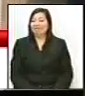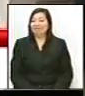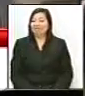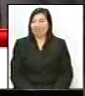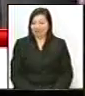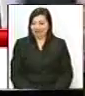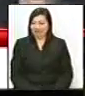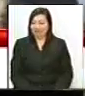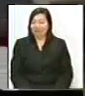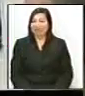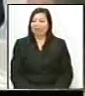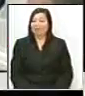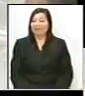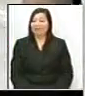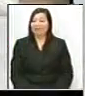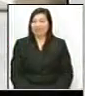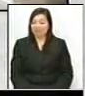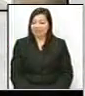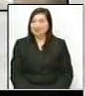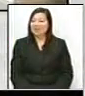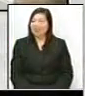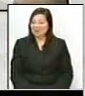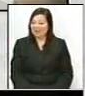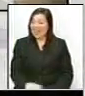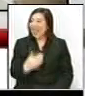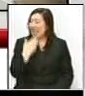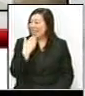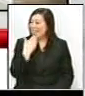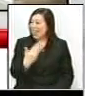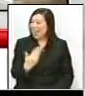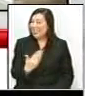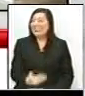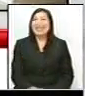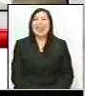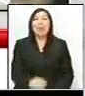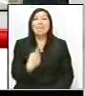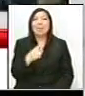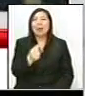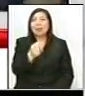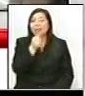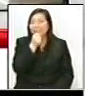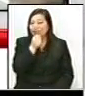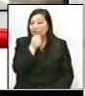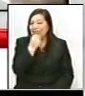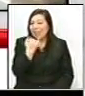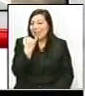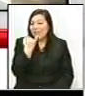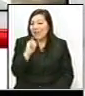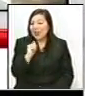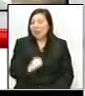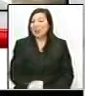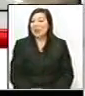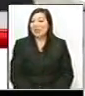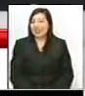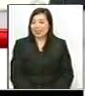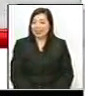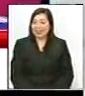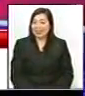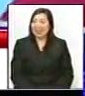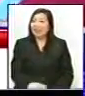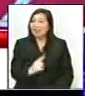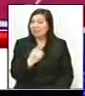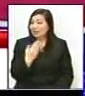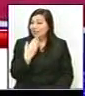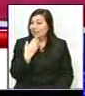Estudios Principales. Muchísimas gracias a Guillermo González por este despacho informativo y esta